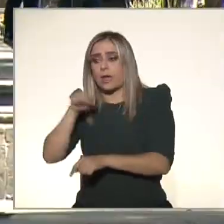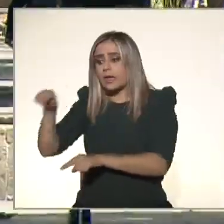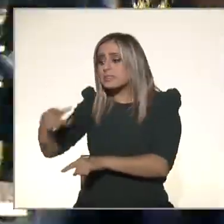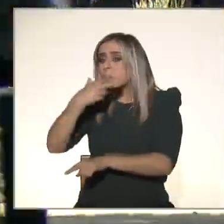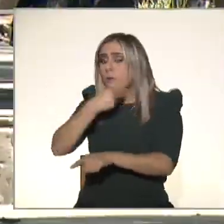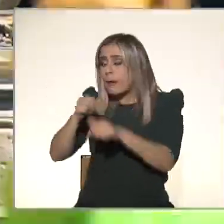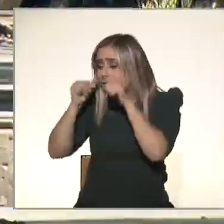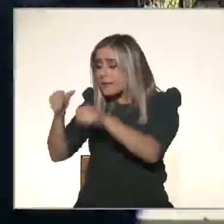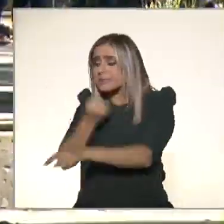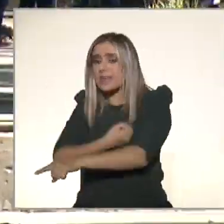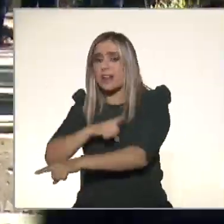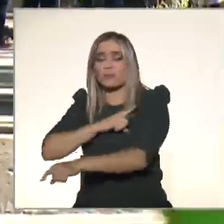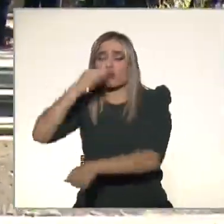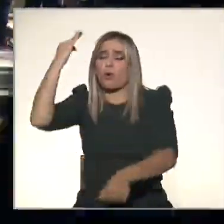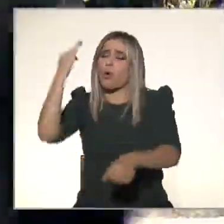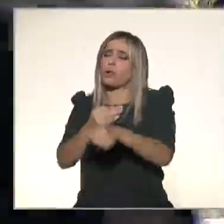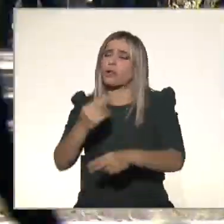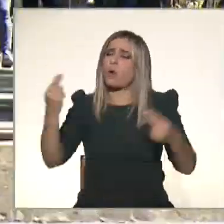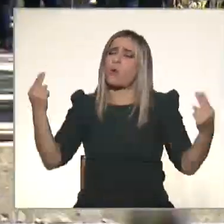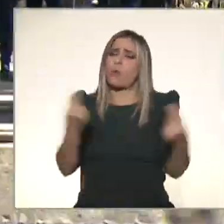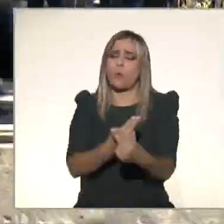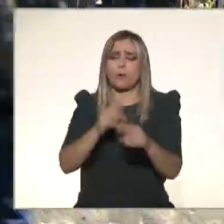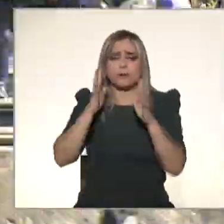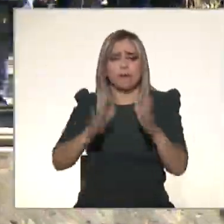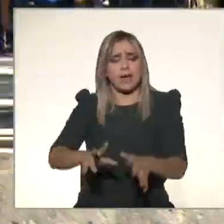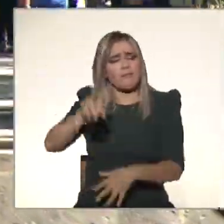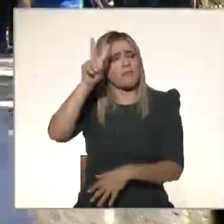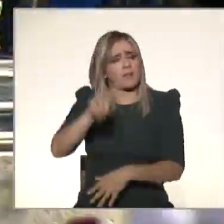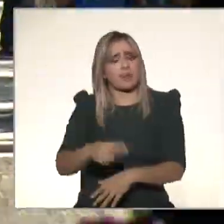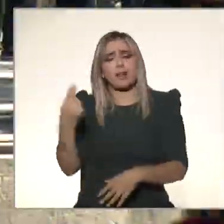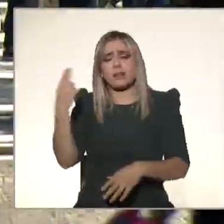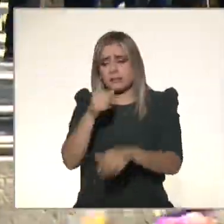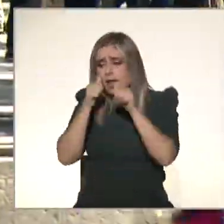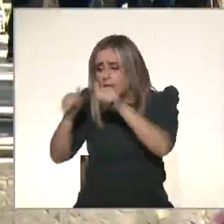al orden del día y me atrevo a decir que es verdaderamente urgente.